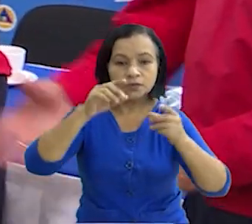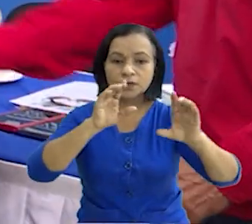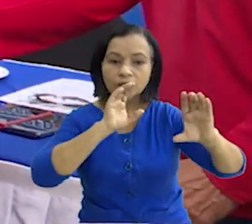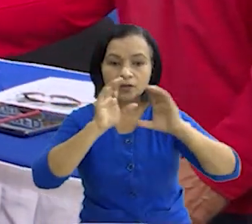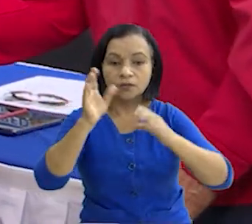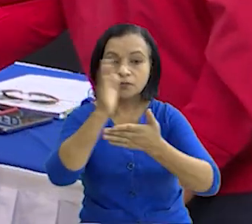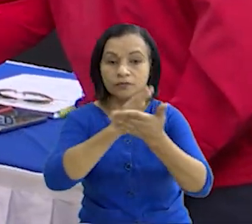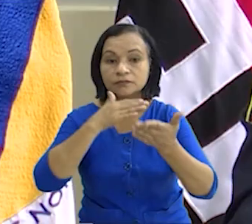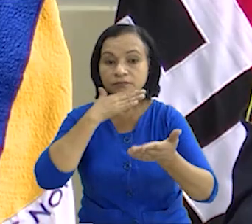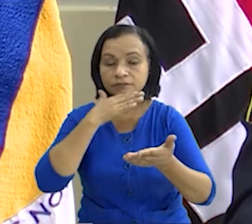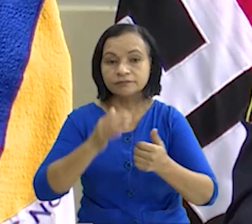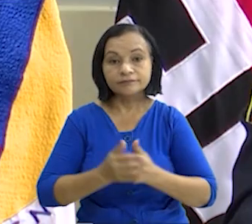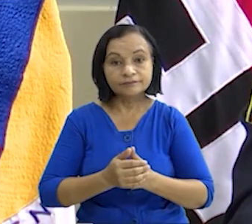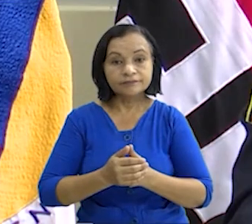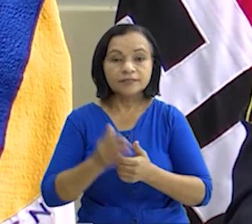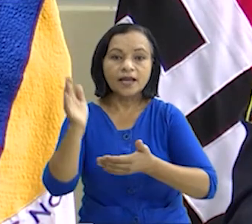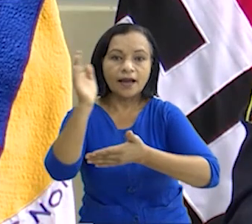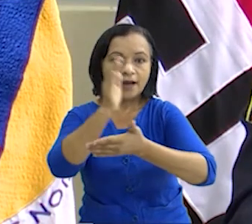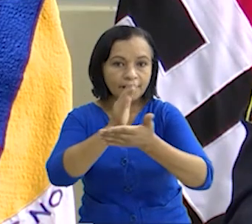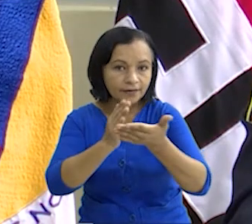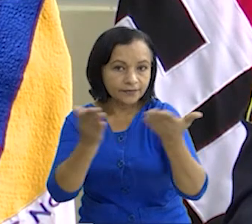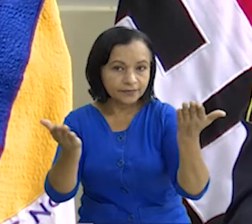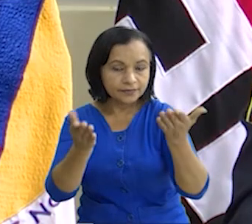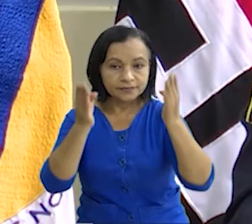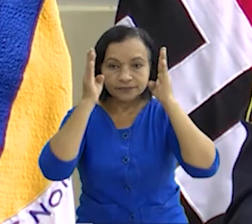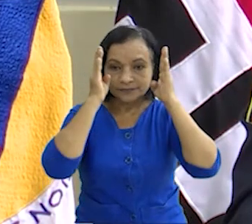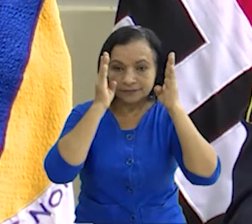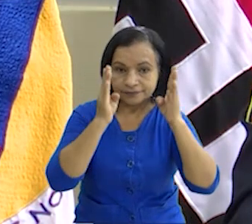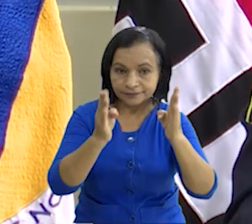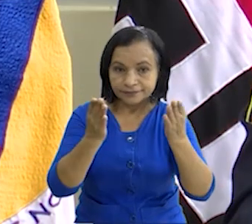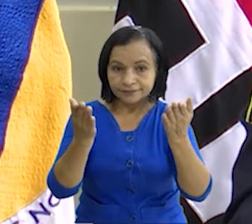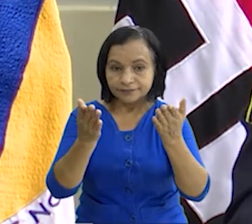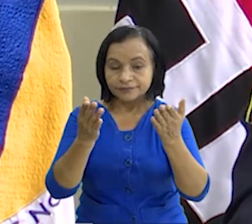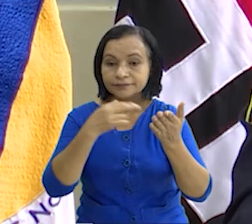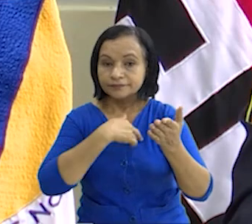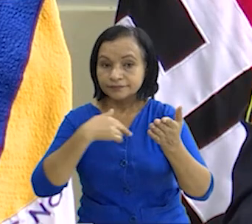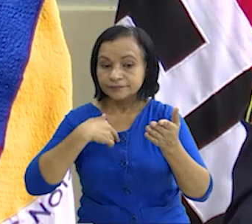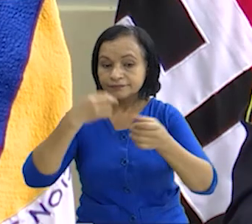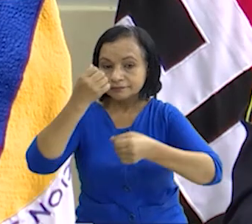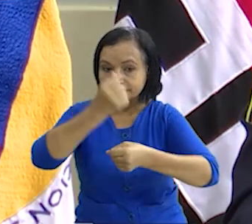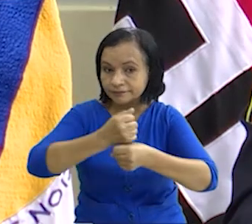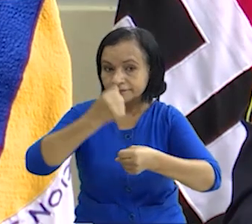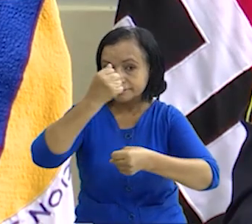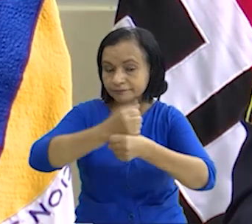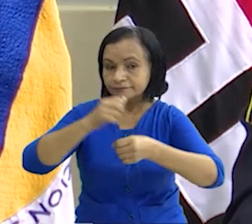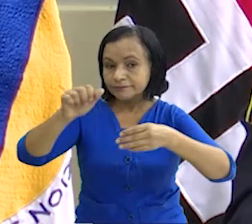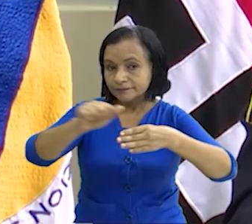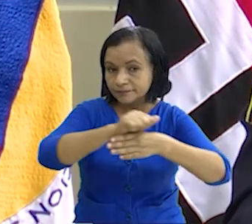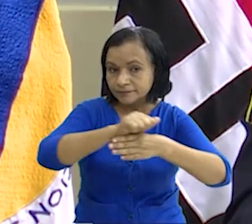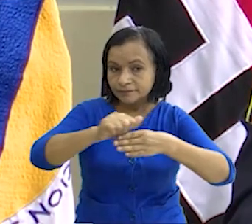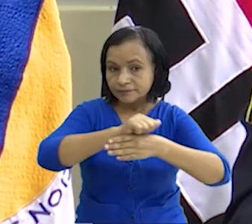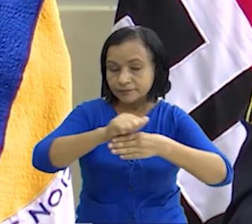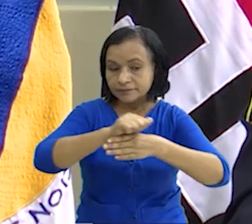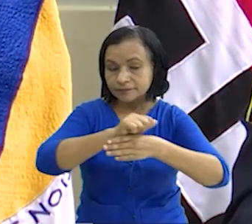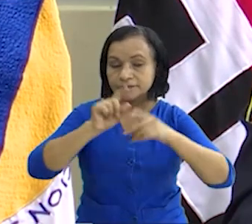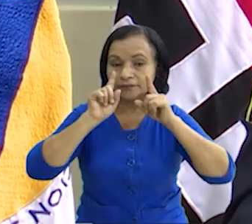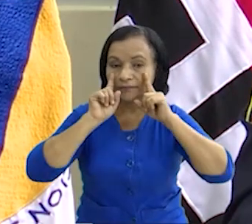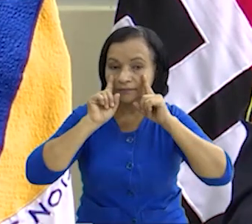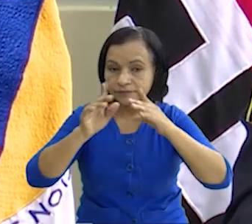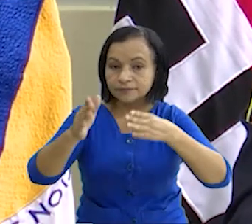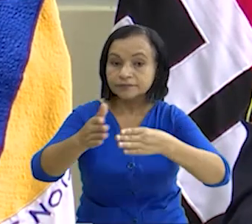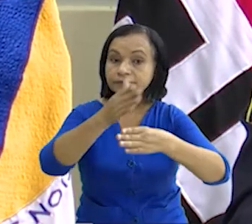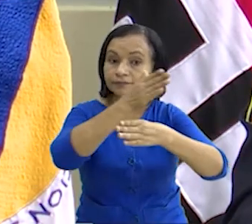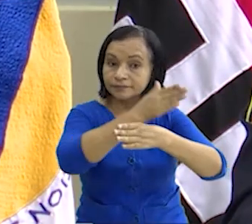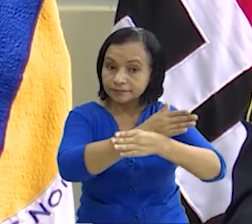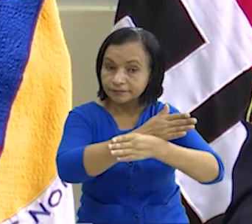en emergencia. Ese también está el enfoque erróneo de tener que trabajar en lo que es la preparación y lo que es la prevención,